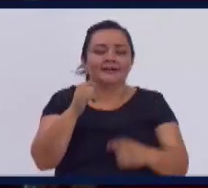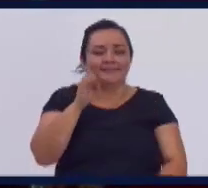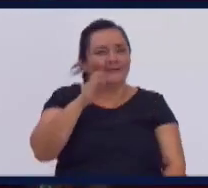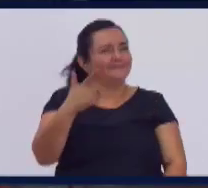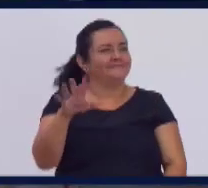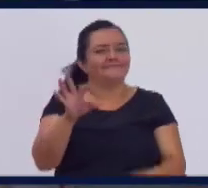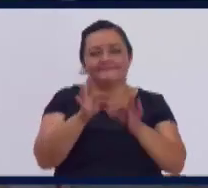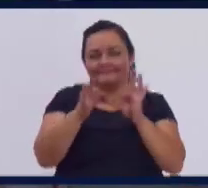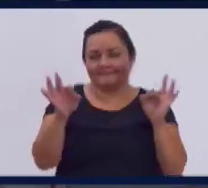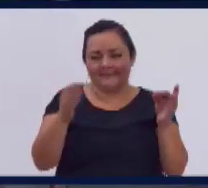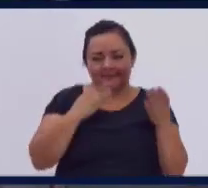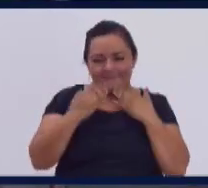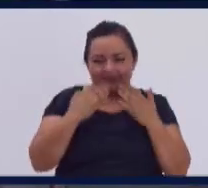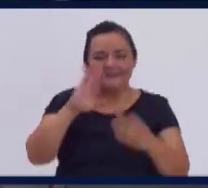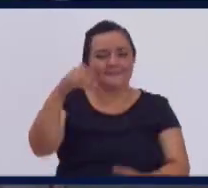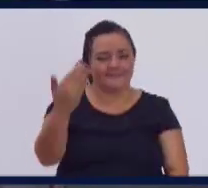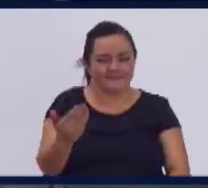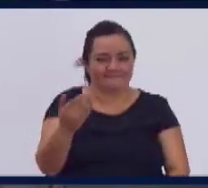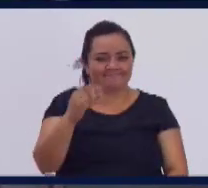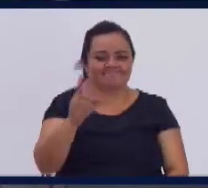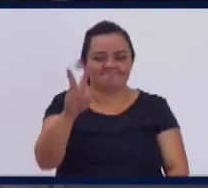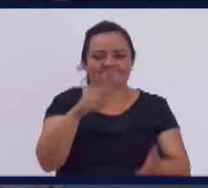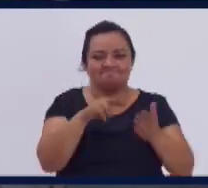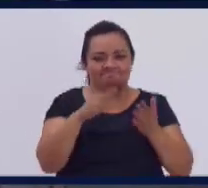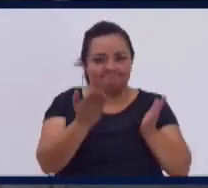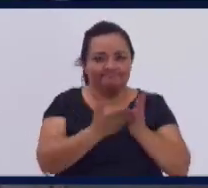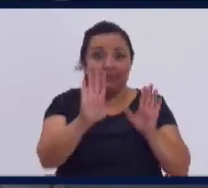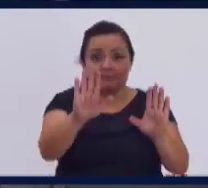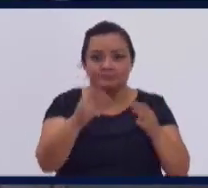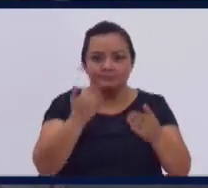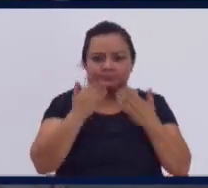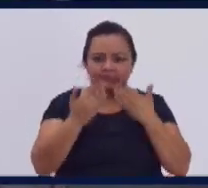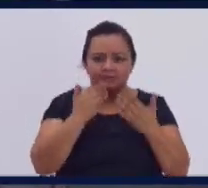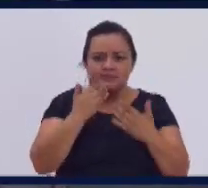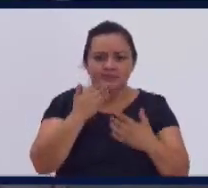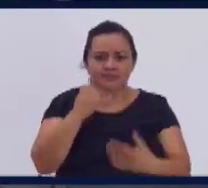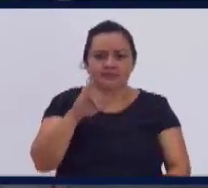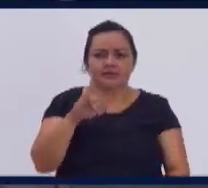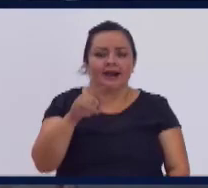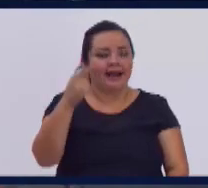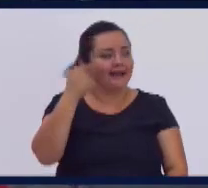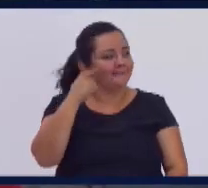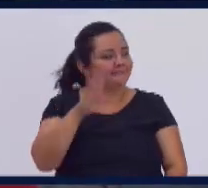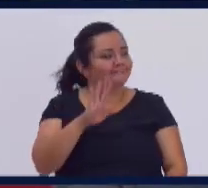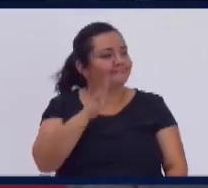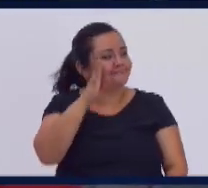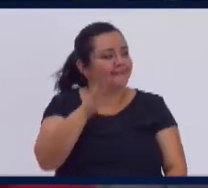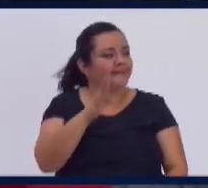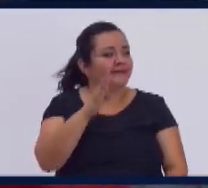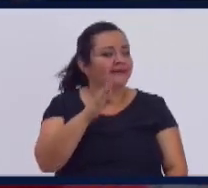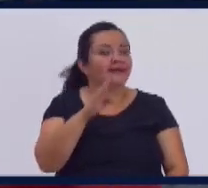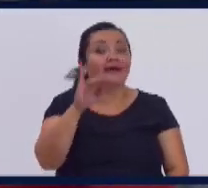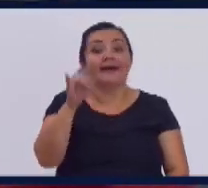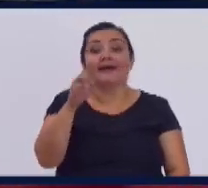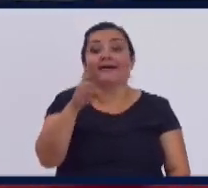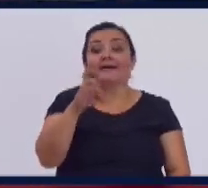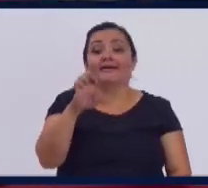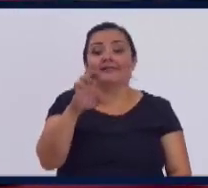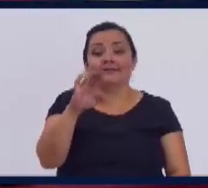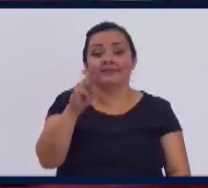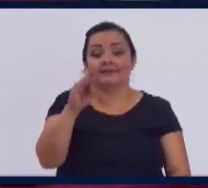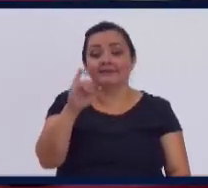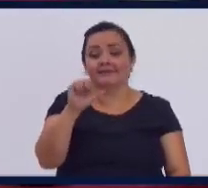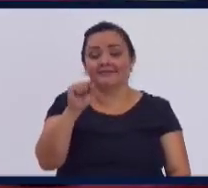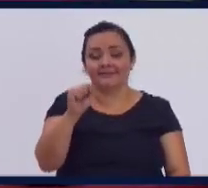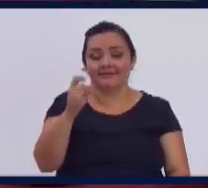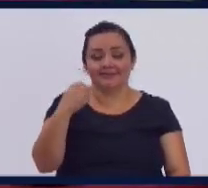se lo voy a parafrasear, usted lee el capítulo 1 en su casa. Le dice, Jeremías, yo tengo una asignación, un assignment, tengo una